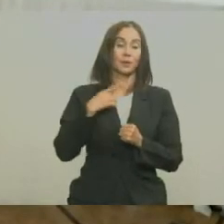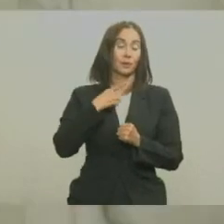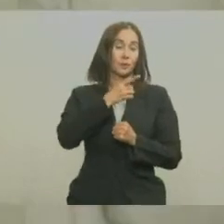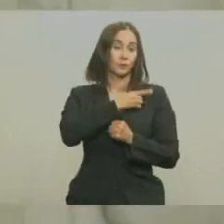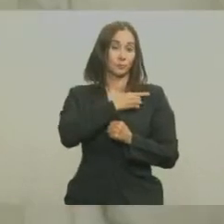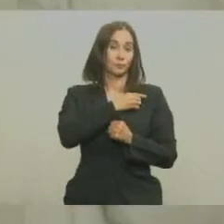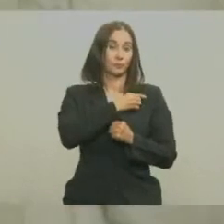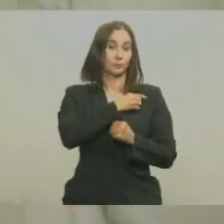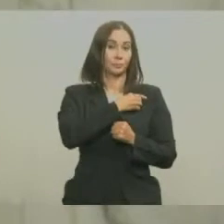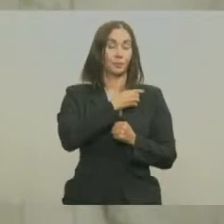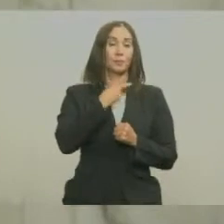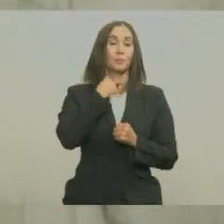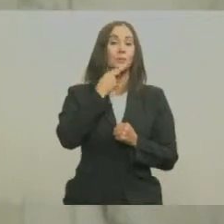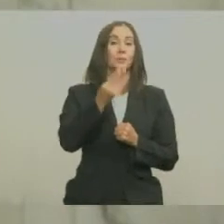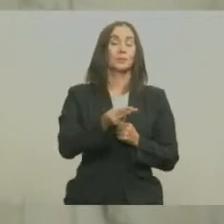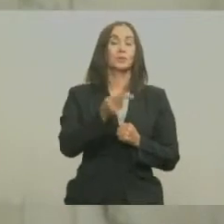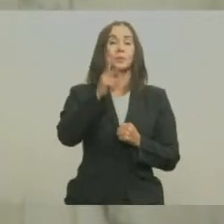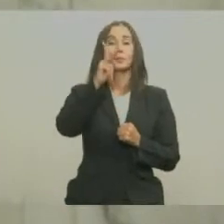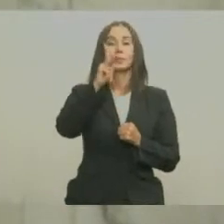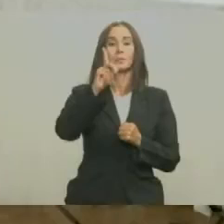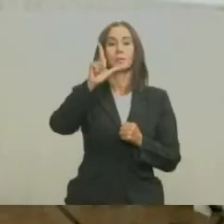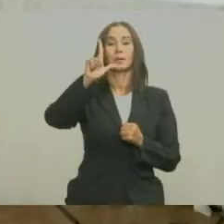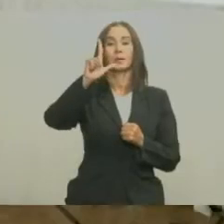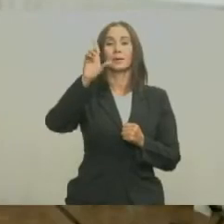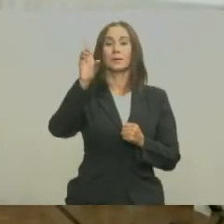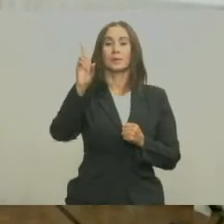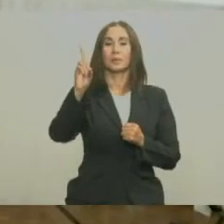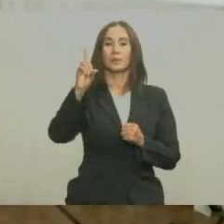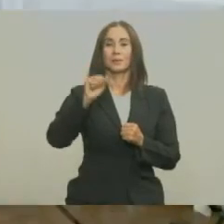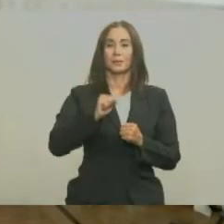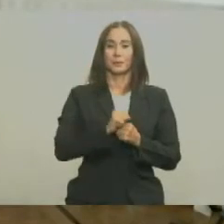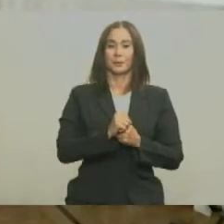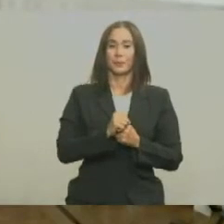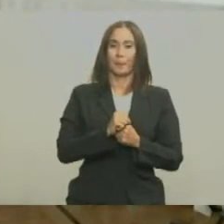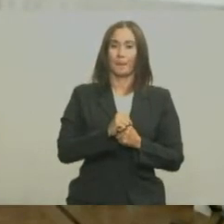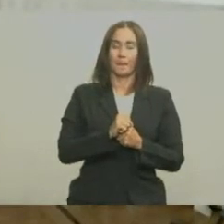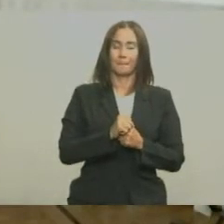Diputado Gustavo Sánchez, vocero del PLD.